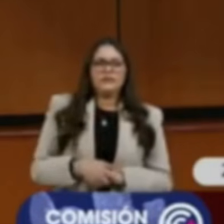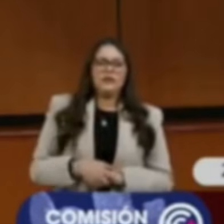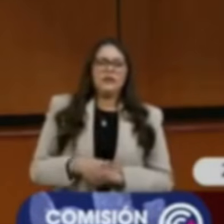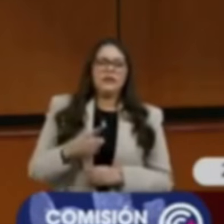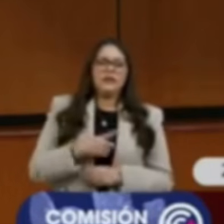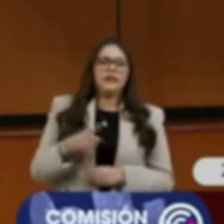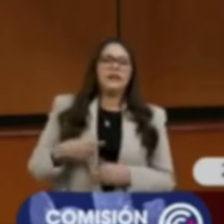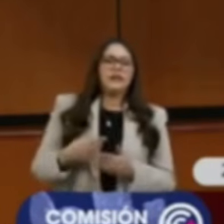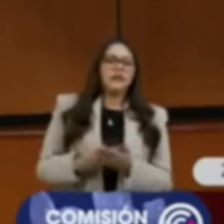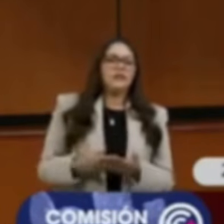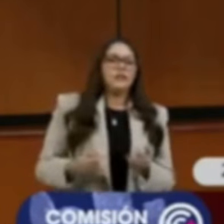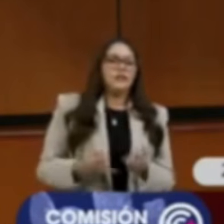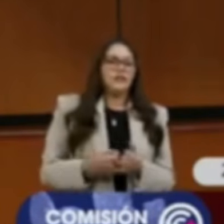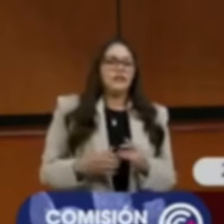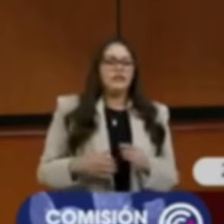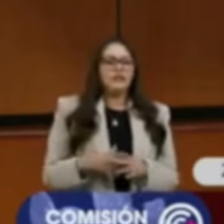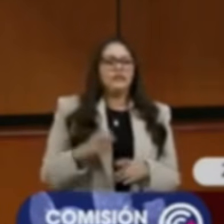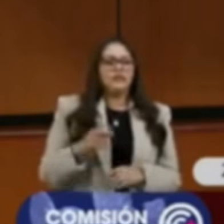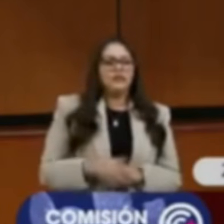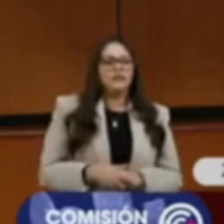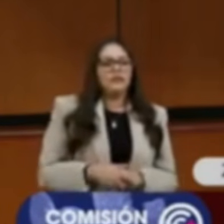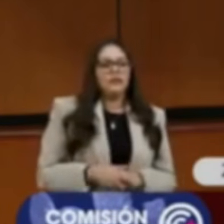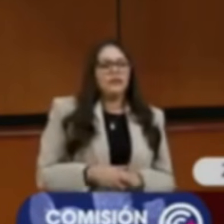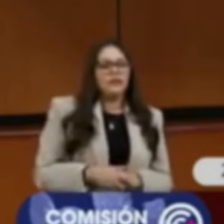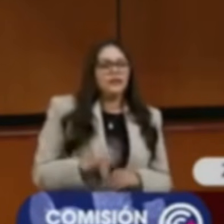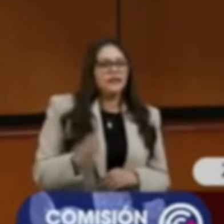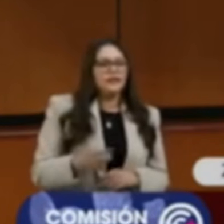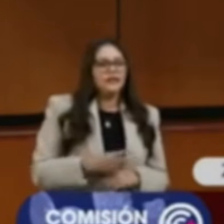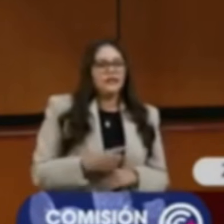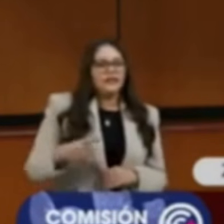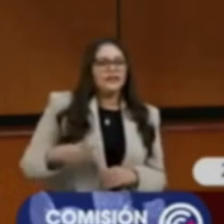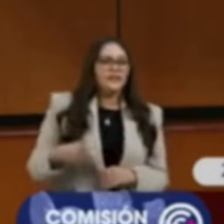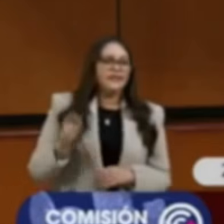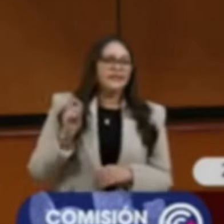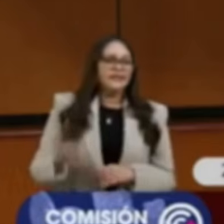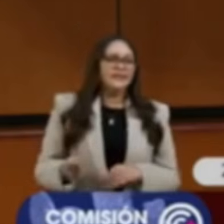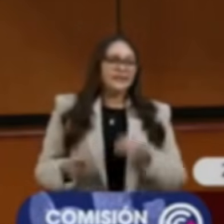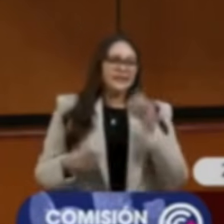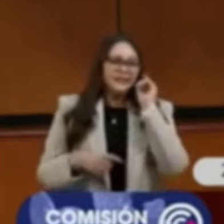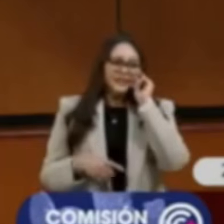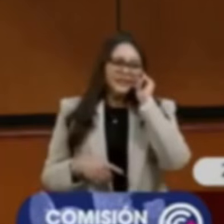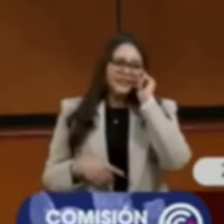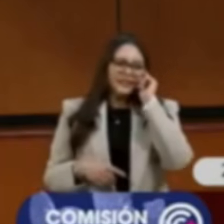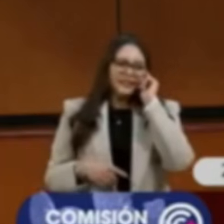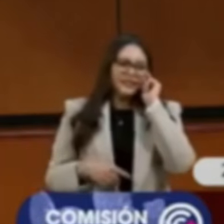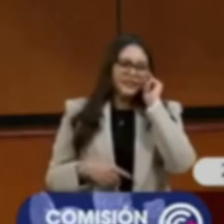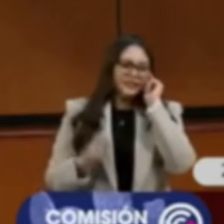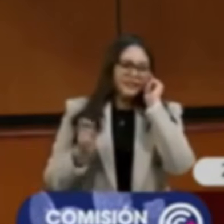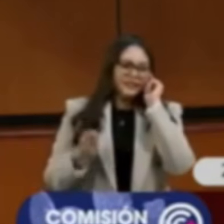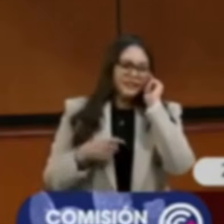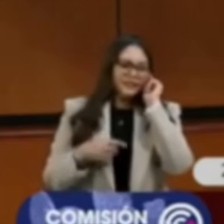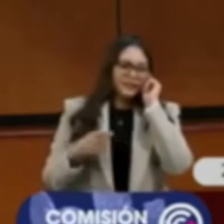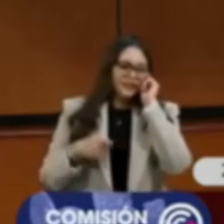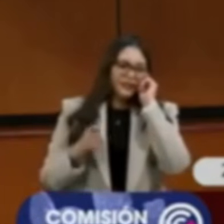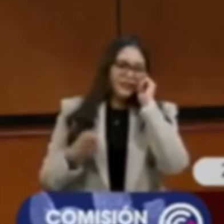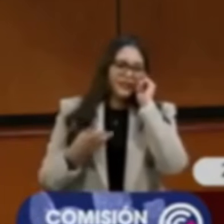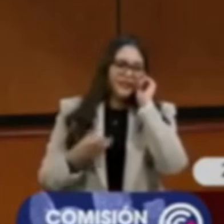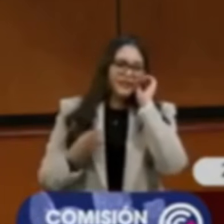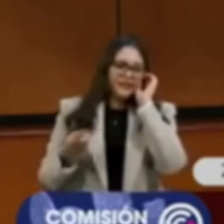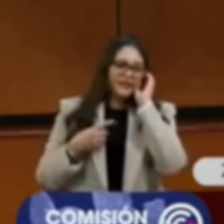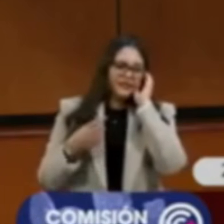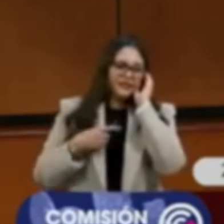les han hecho a las arcas del gobierno de México, al fisco. Son de lo peor. Ustedes sí son